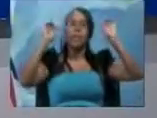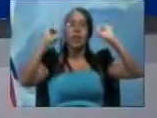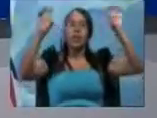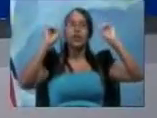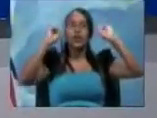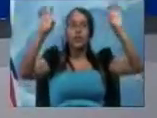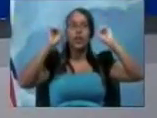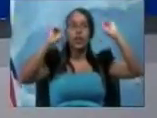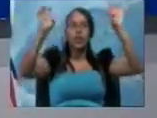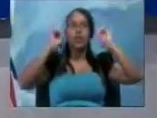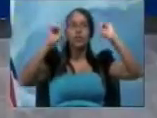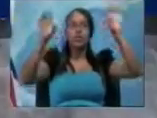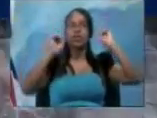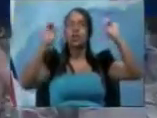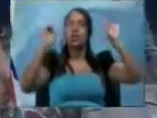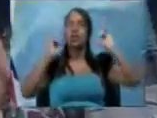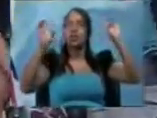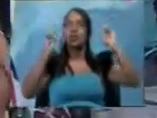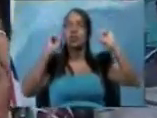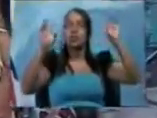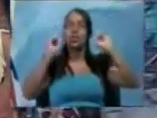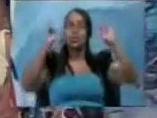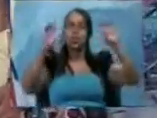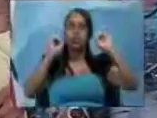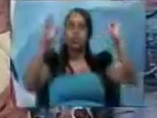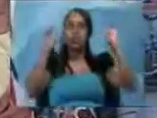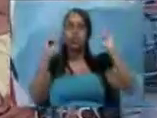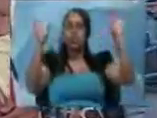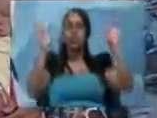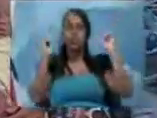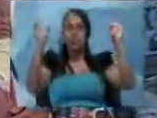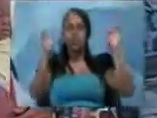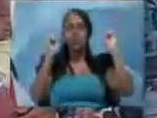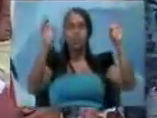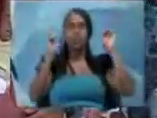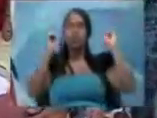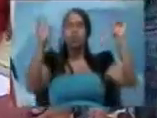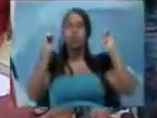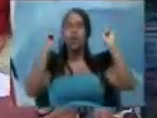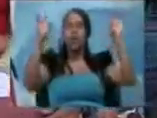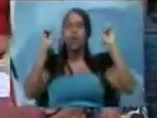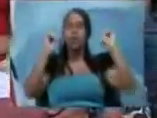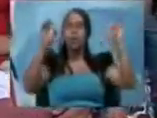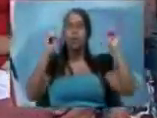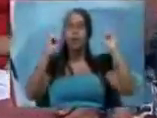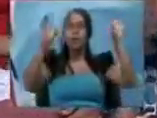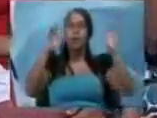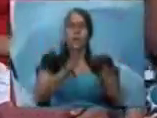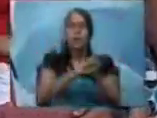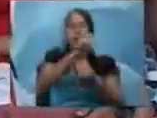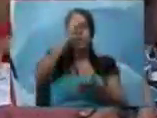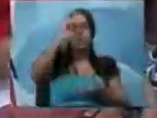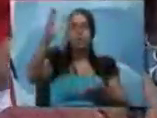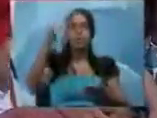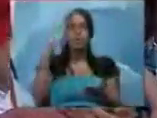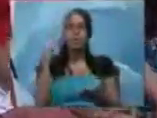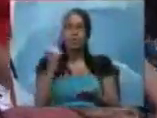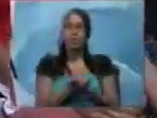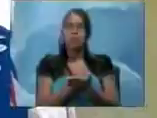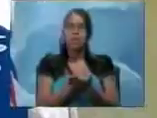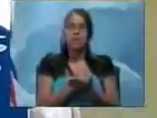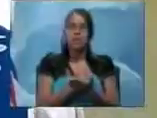Señor Gloria a Dios Gloria a Dios Gloria a Dios Gloria a Dios hay un